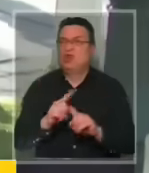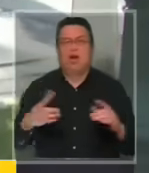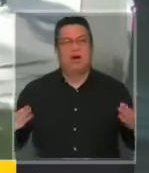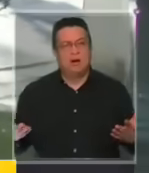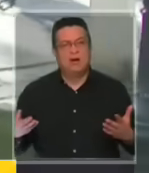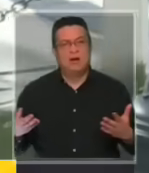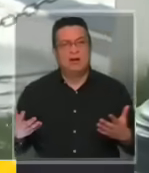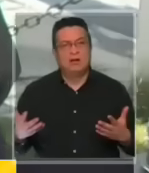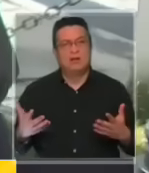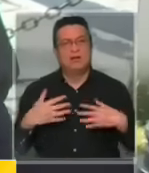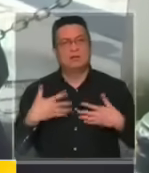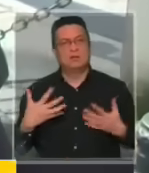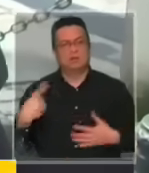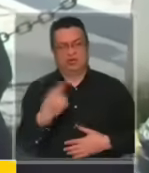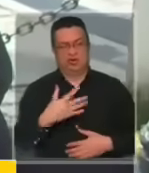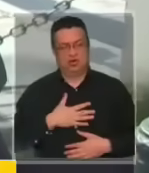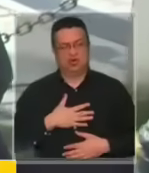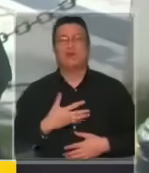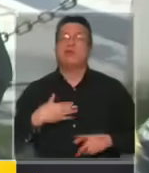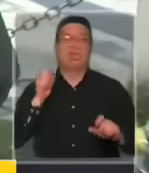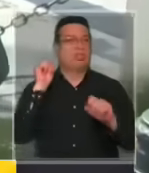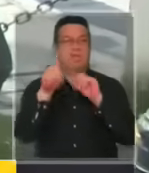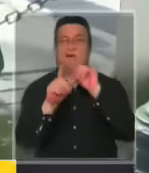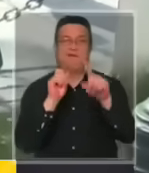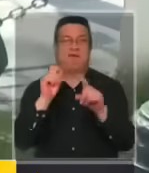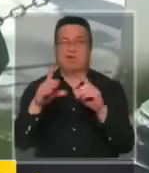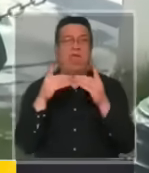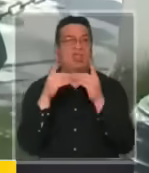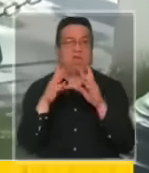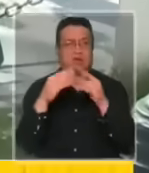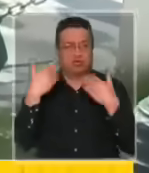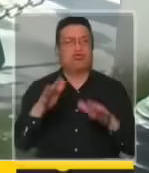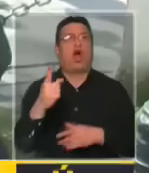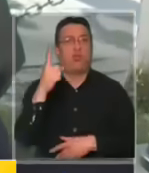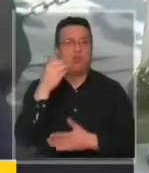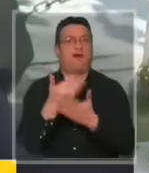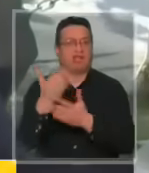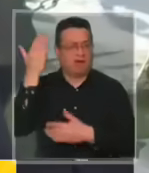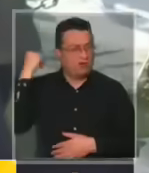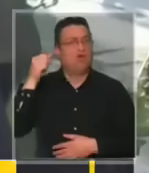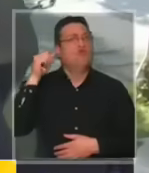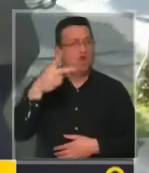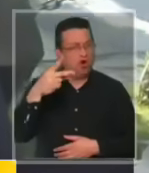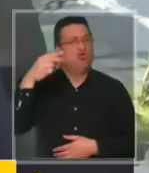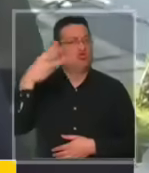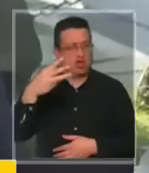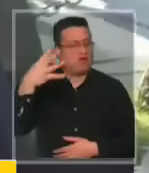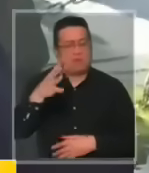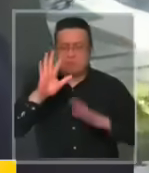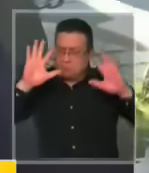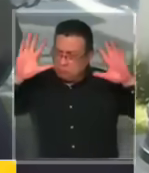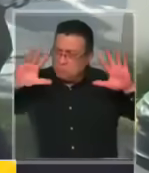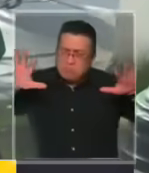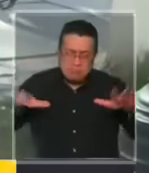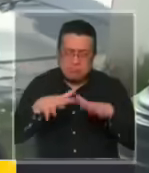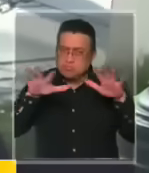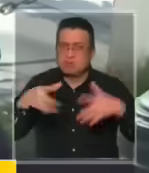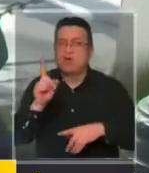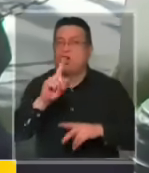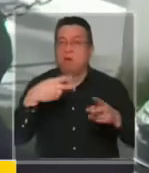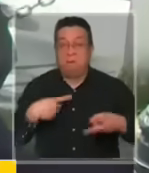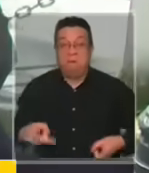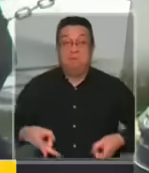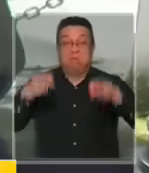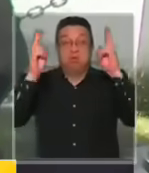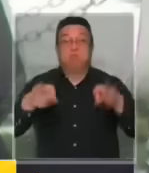Entonces, nosotros vamos a defender la democracia, ya lo hicimos una vez, lo vamos a hacer dos, tres, lo que fuera necesario, pero no vamos a dejar que se